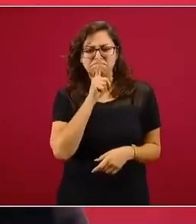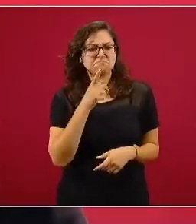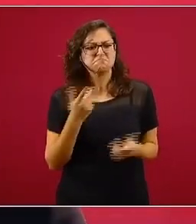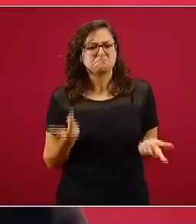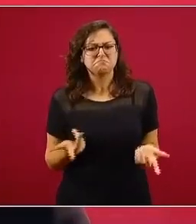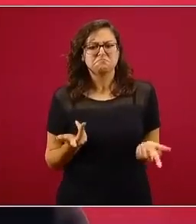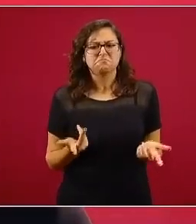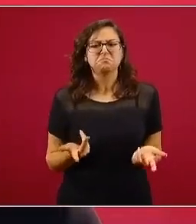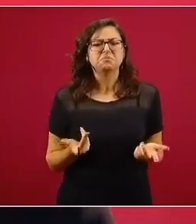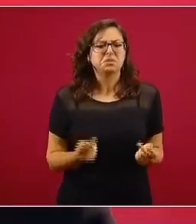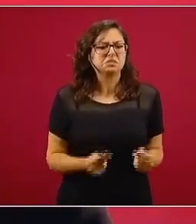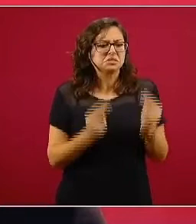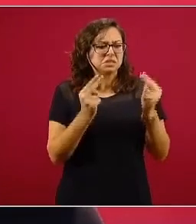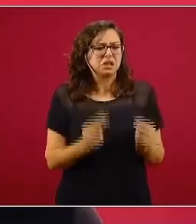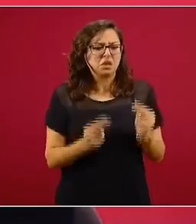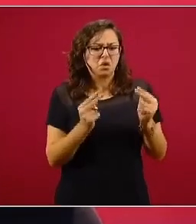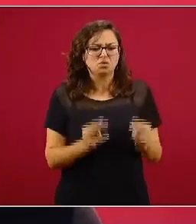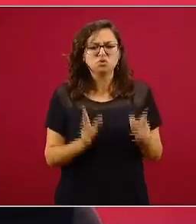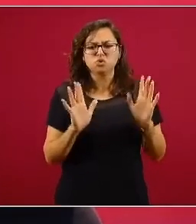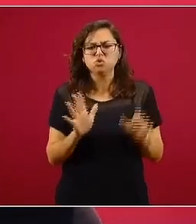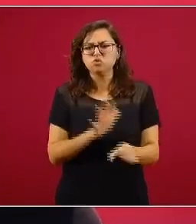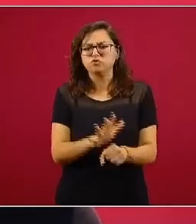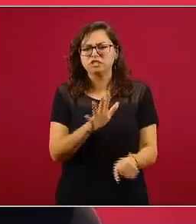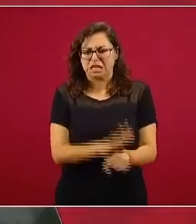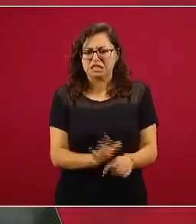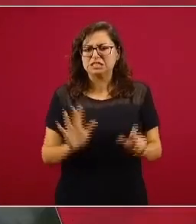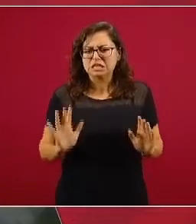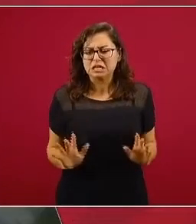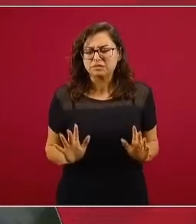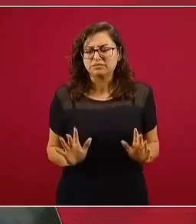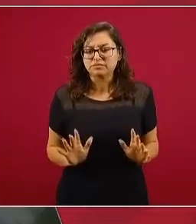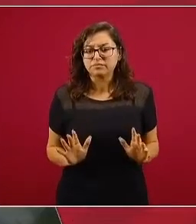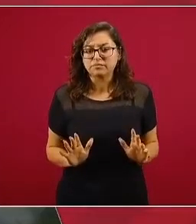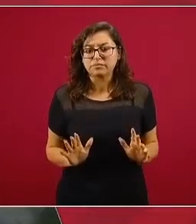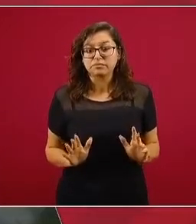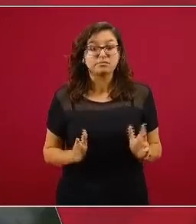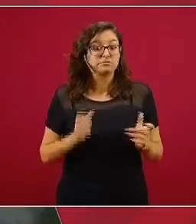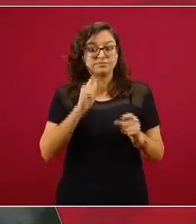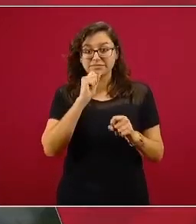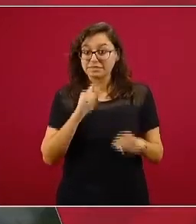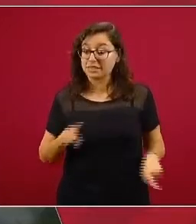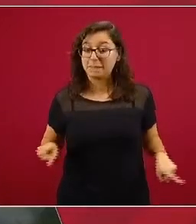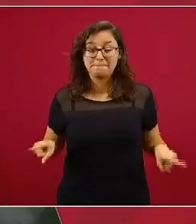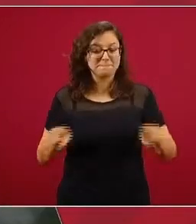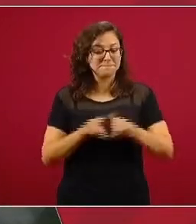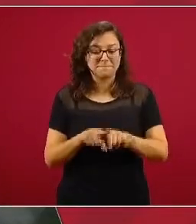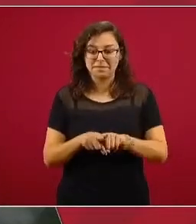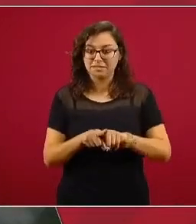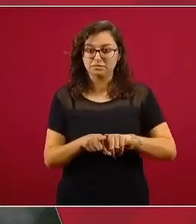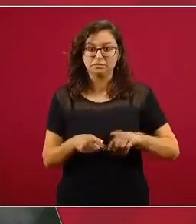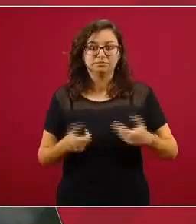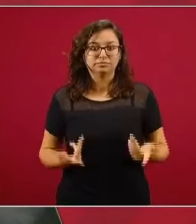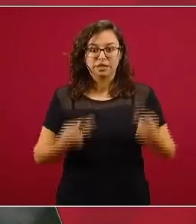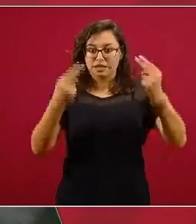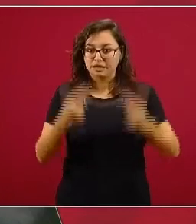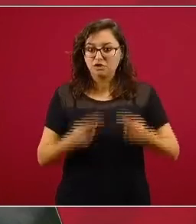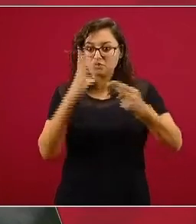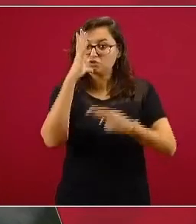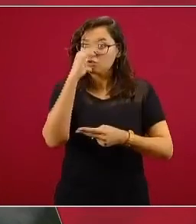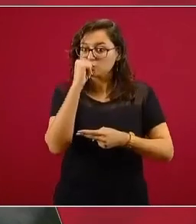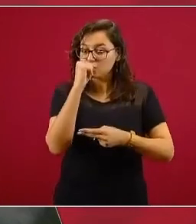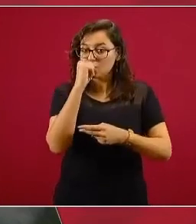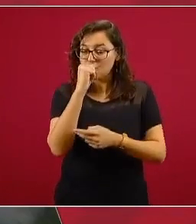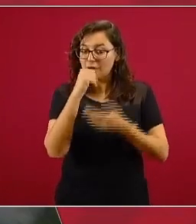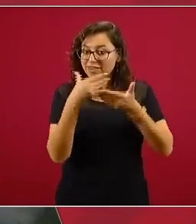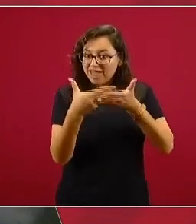ejemplo, pequeños comercios, y que si se mantiene cerradas las actividades en el espacio